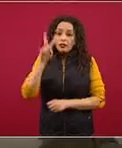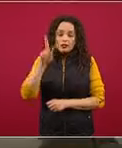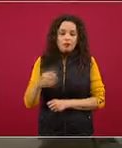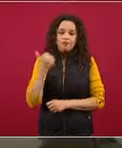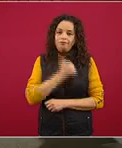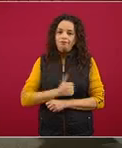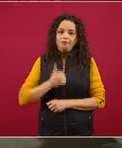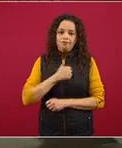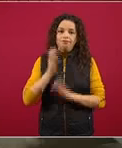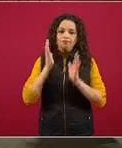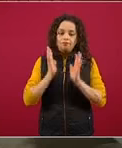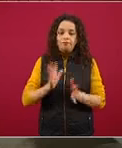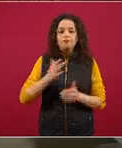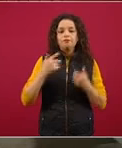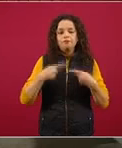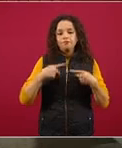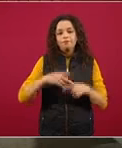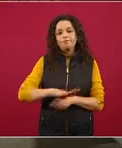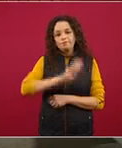defunciones. Nuestro